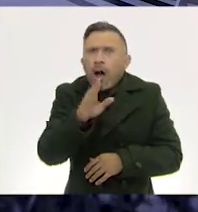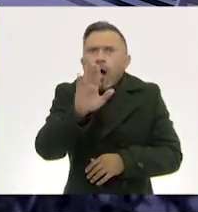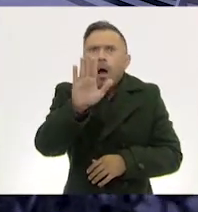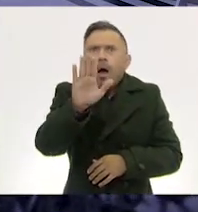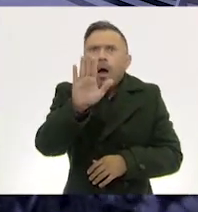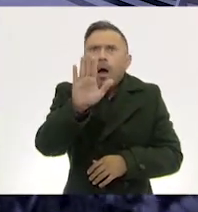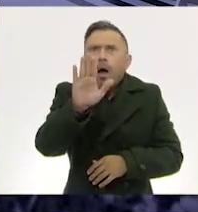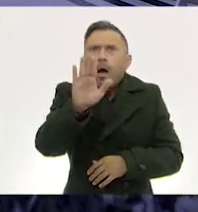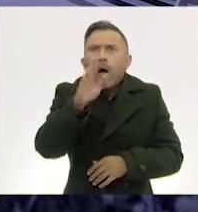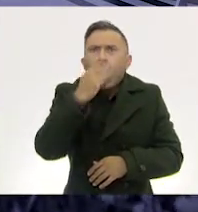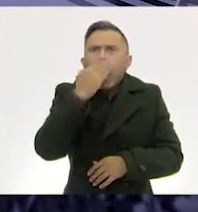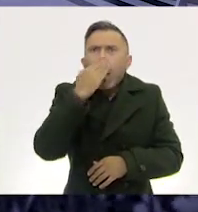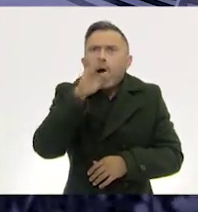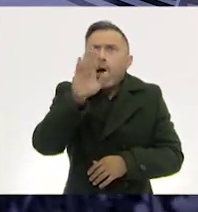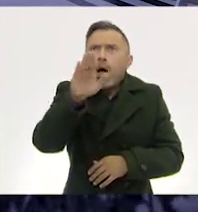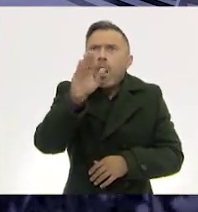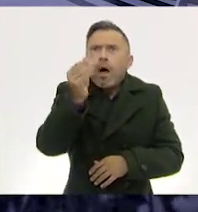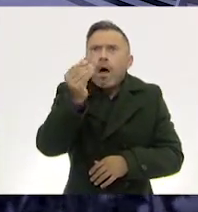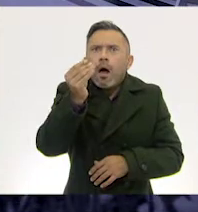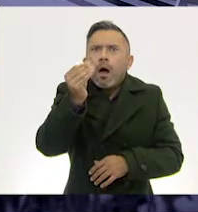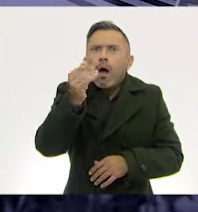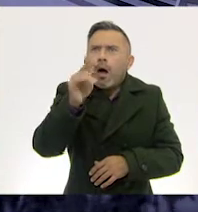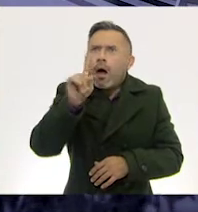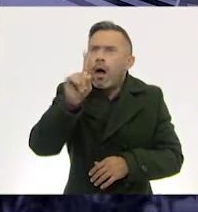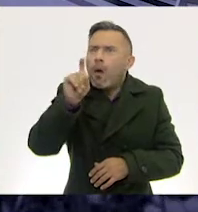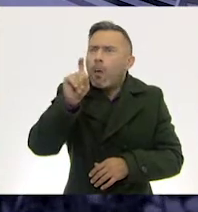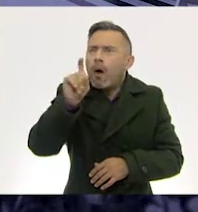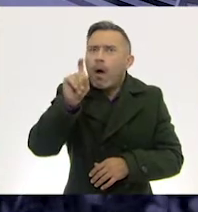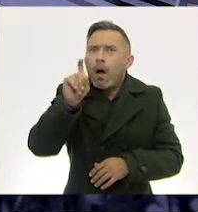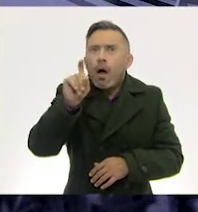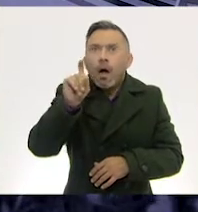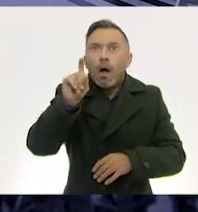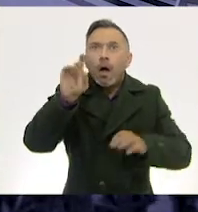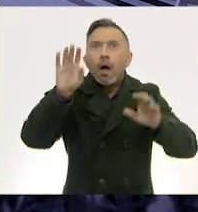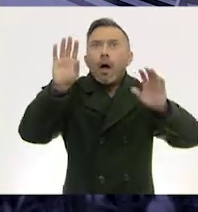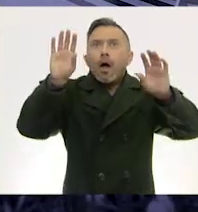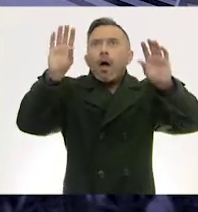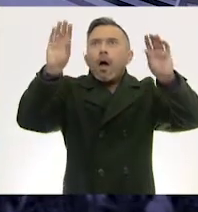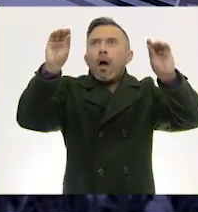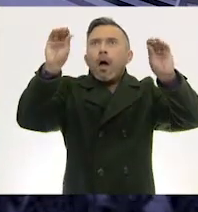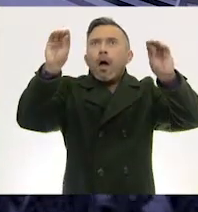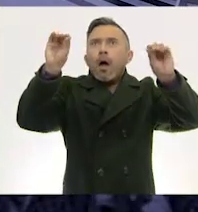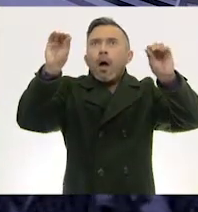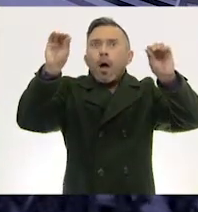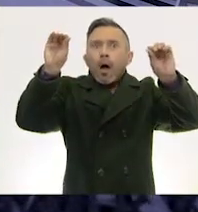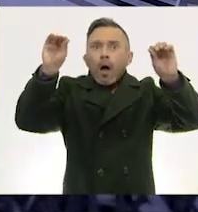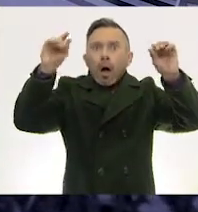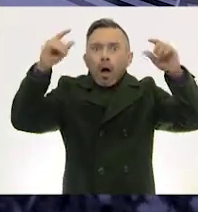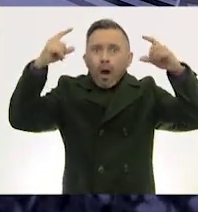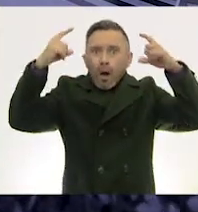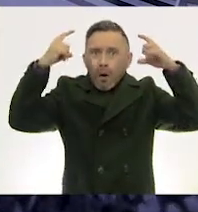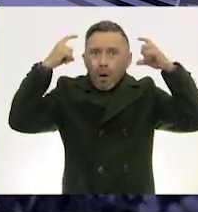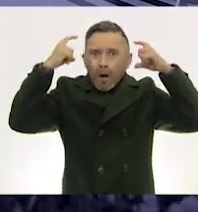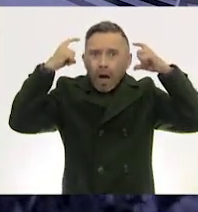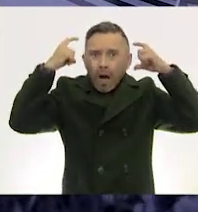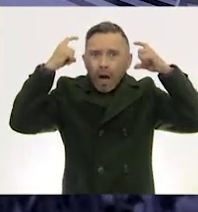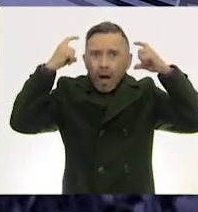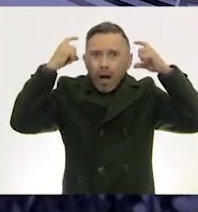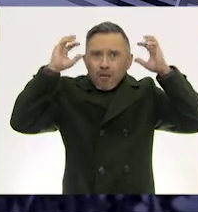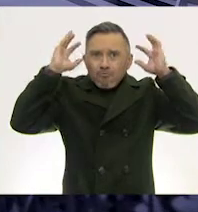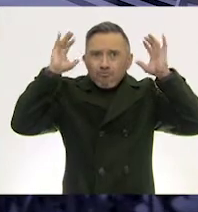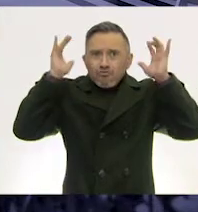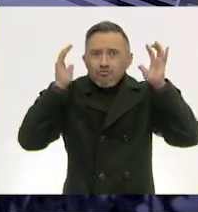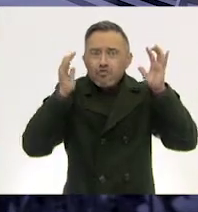Dos peludas orejas Dos ojos que